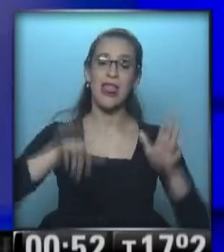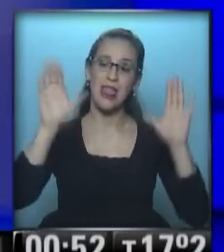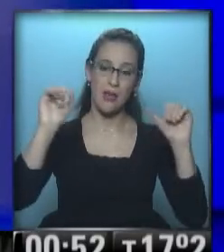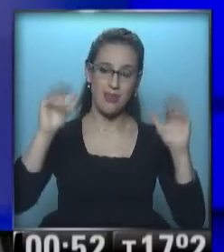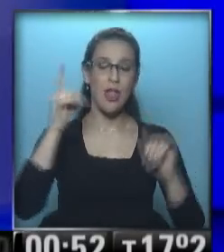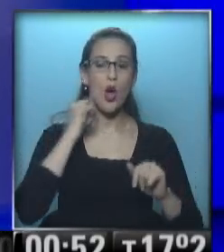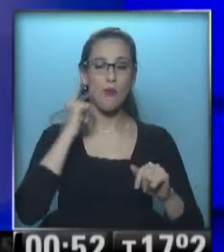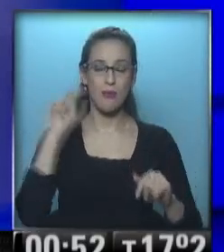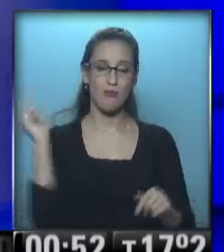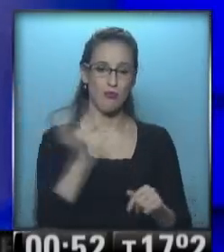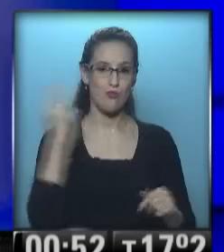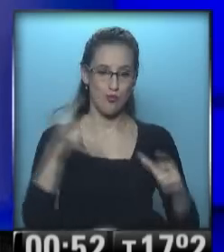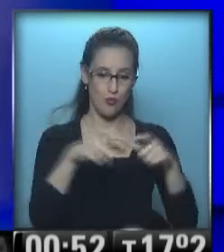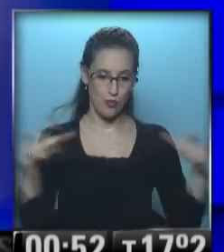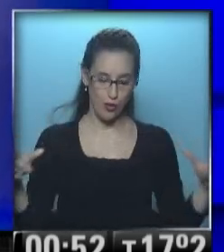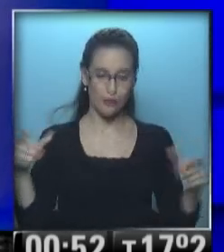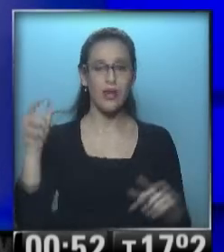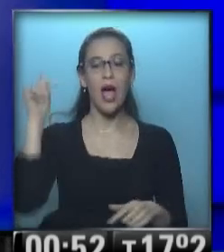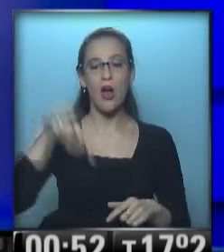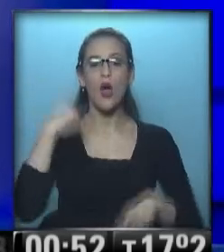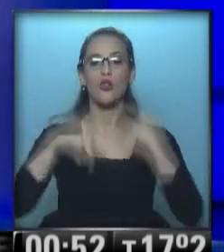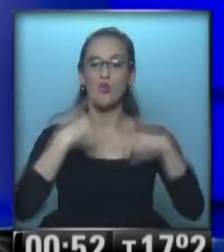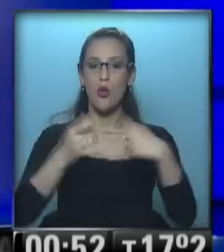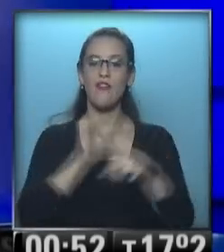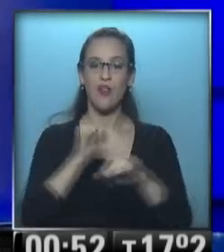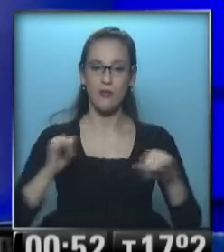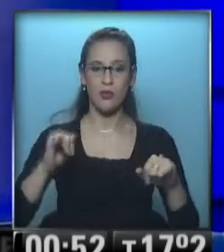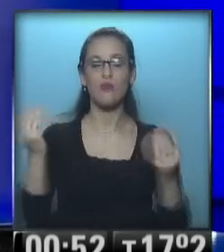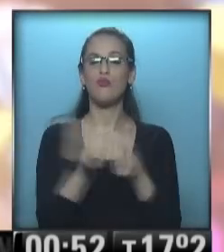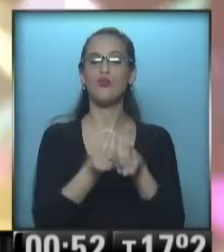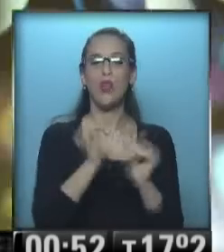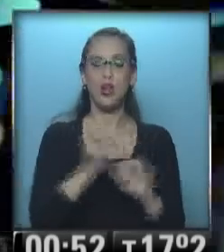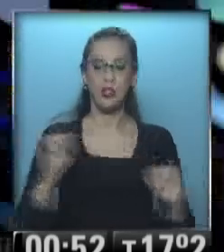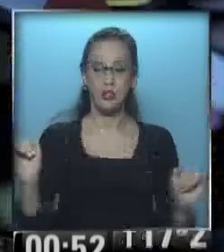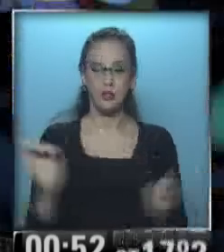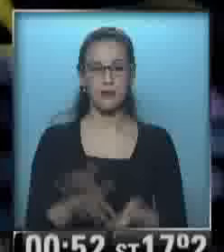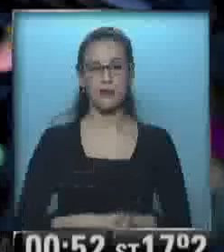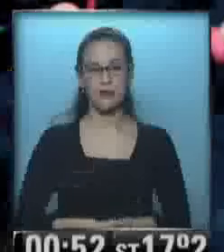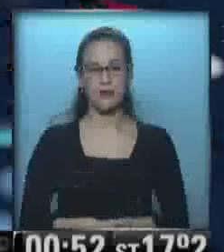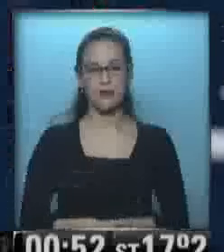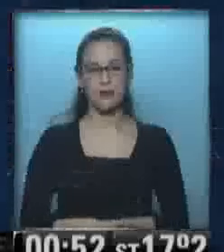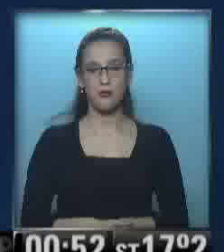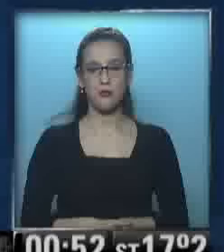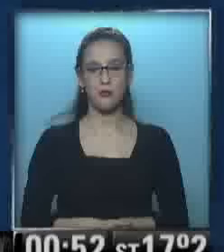Gustavo Cerati. Nosotros vamos a avanzar con la información. Este es el picado de noticias.